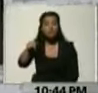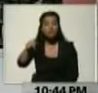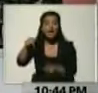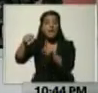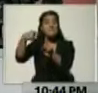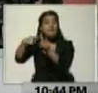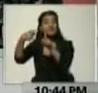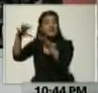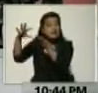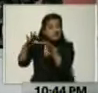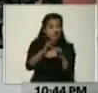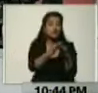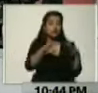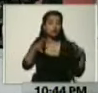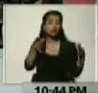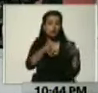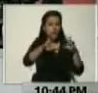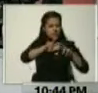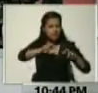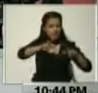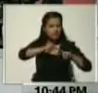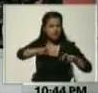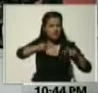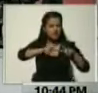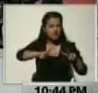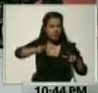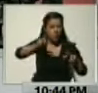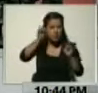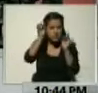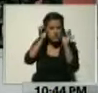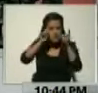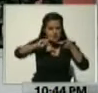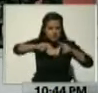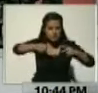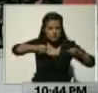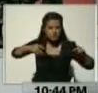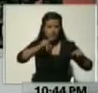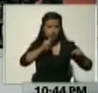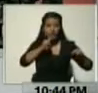inteligencia mentiroso, y ahí está preso,